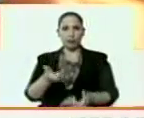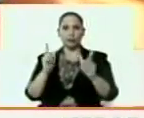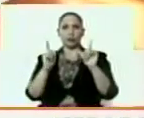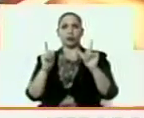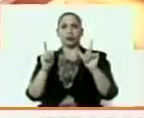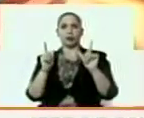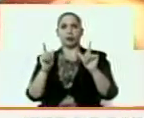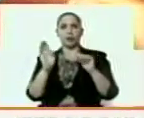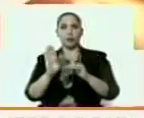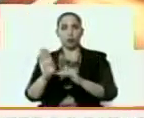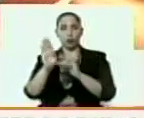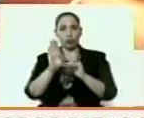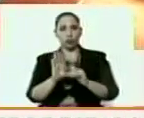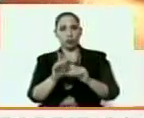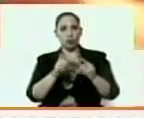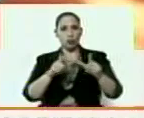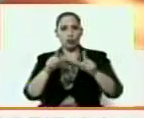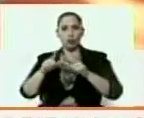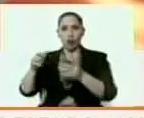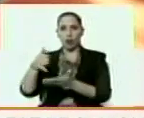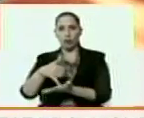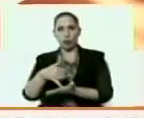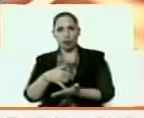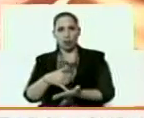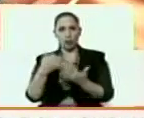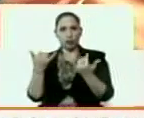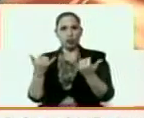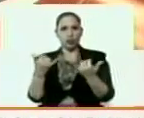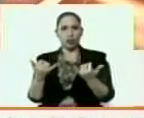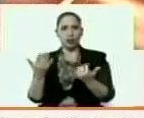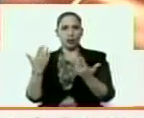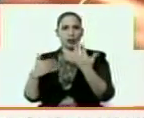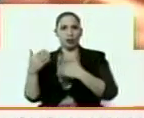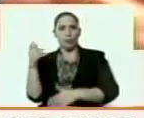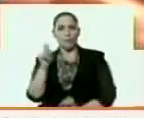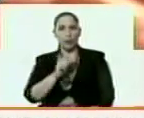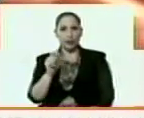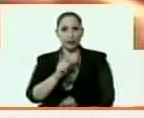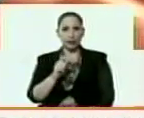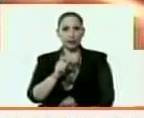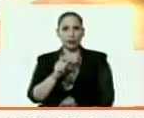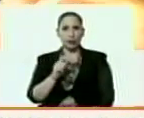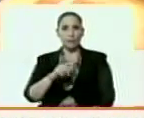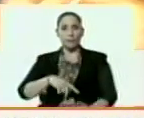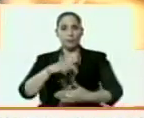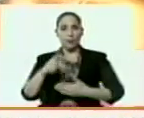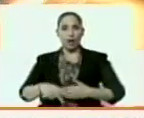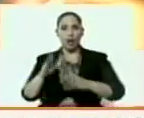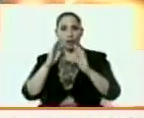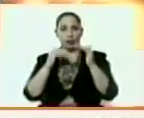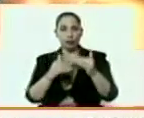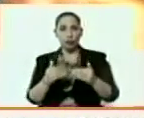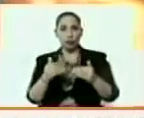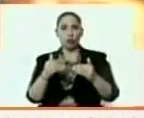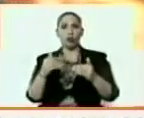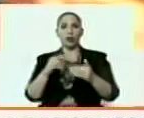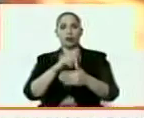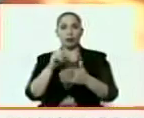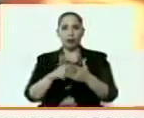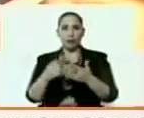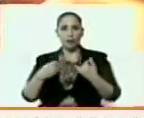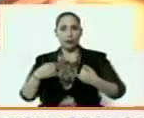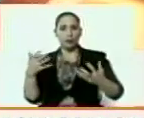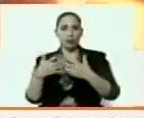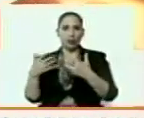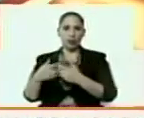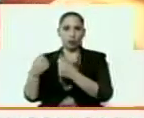la protección a los sectores más vulnerables. Recientemente, hace 2 meses, el presidente lanzó el plan de atención integral a las víctimas de la guerra económica.